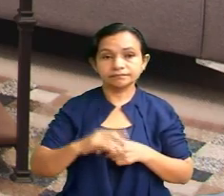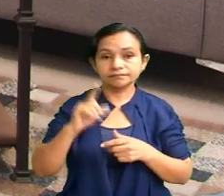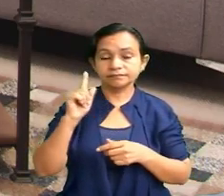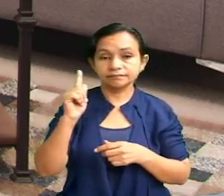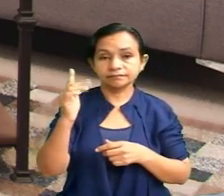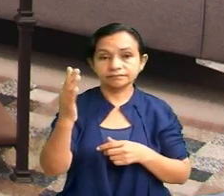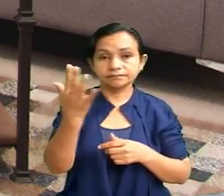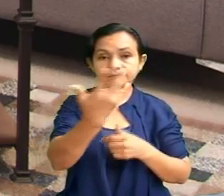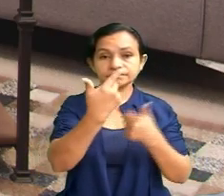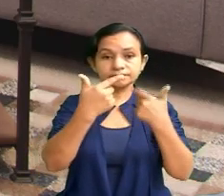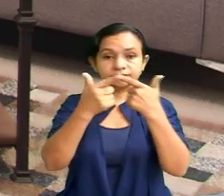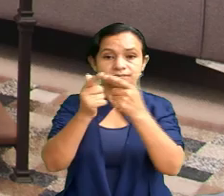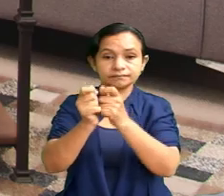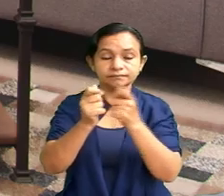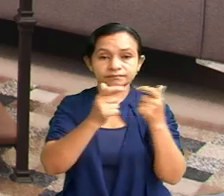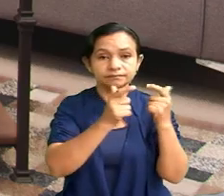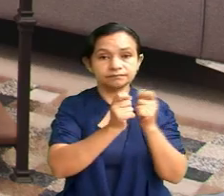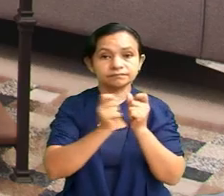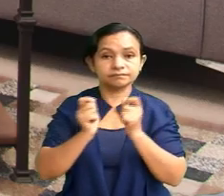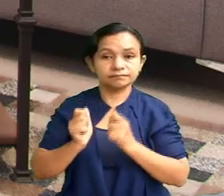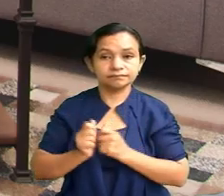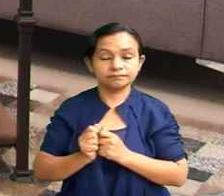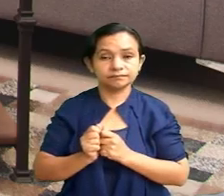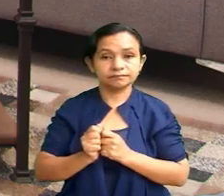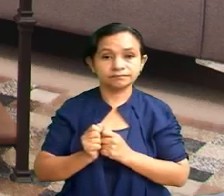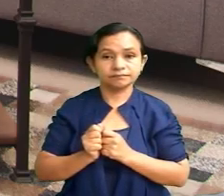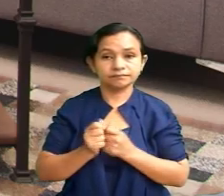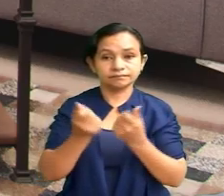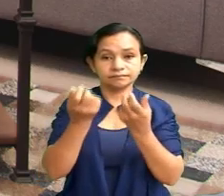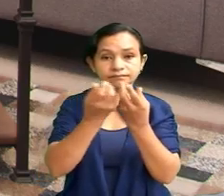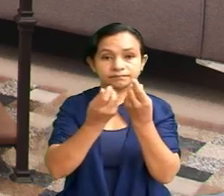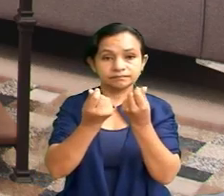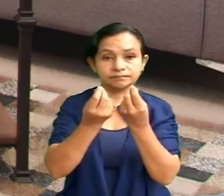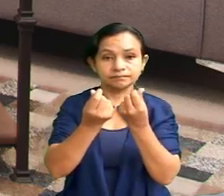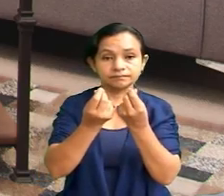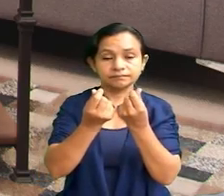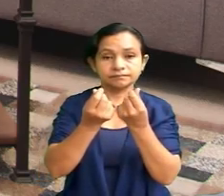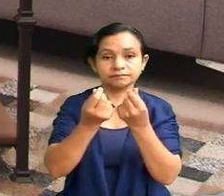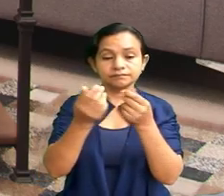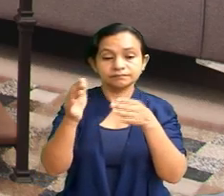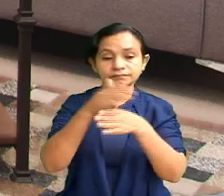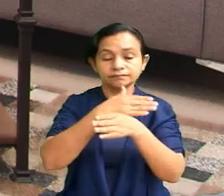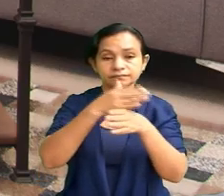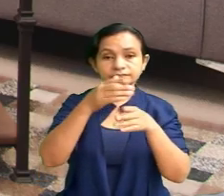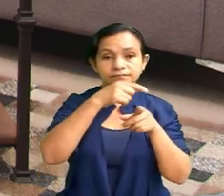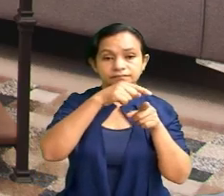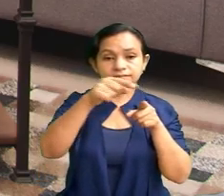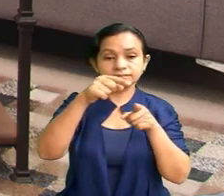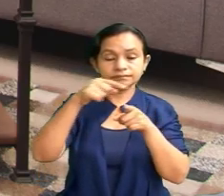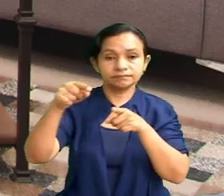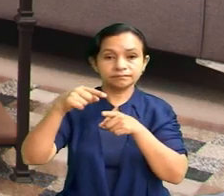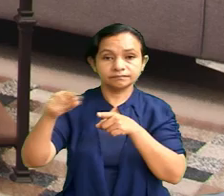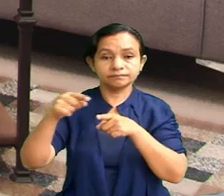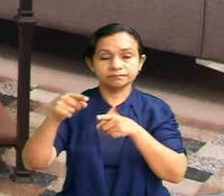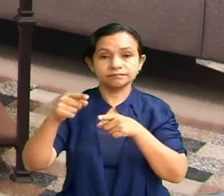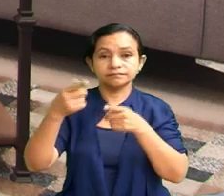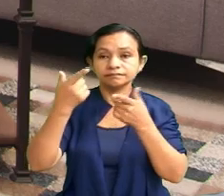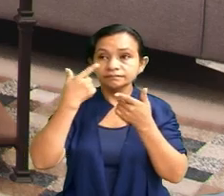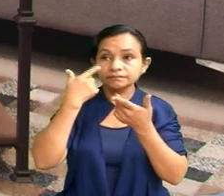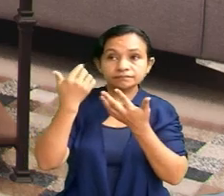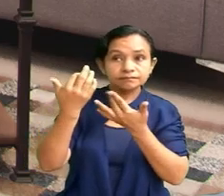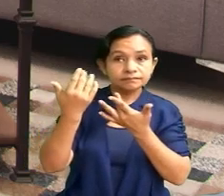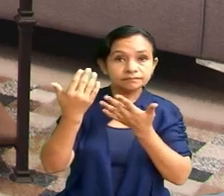los sectores verdad creo yo de la de la economía local se preparan para atender es la